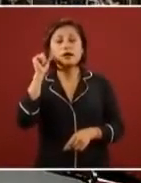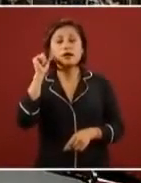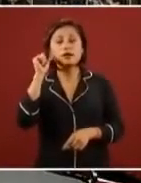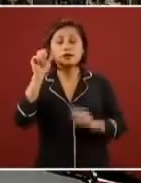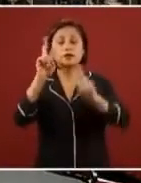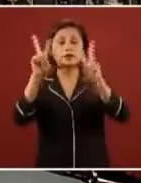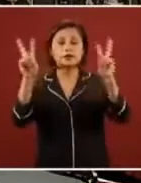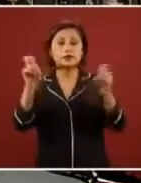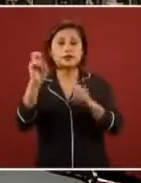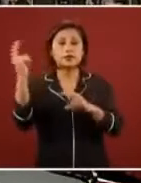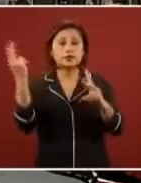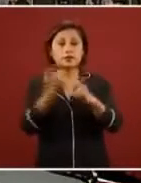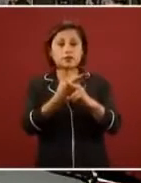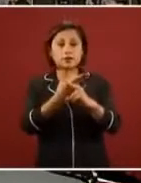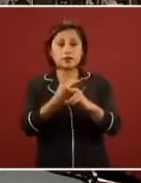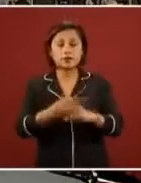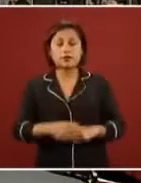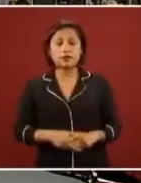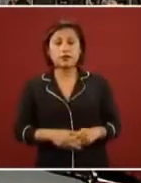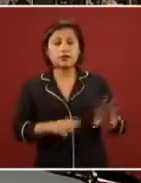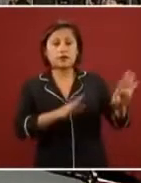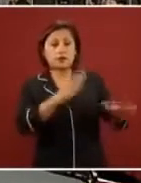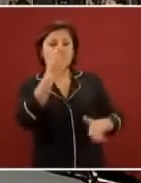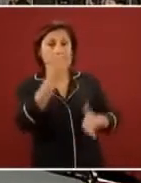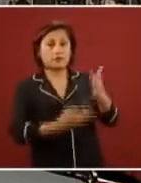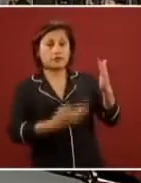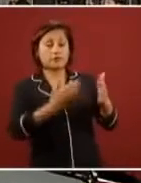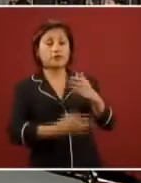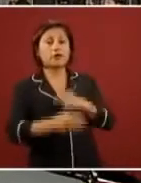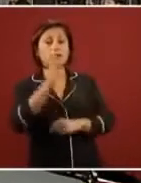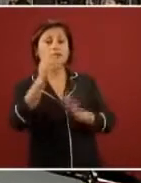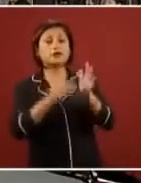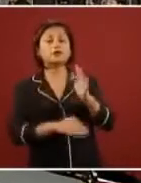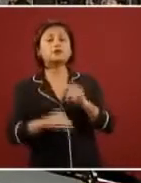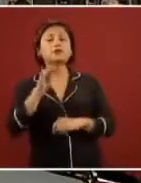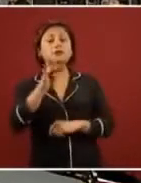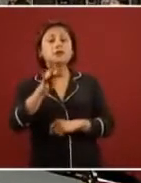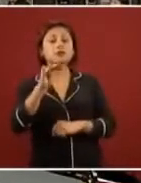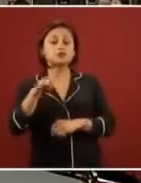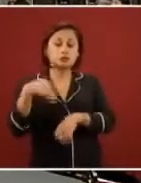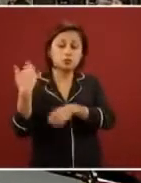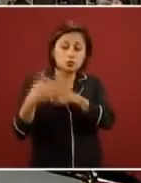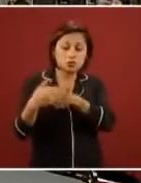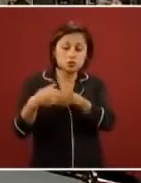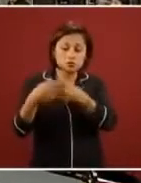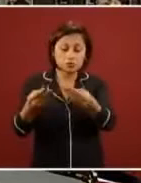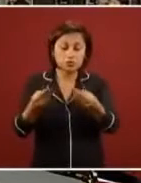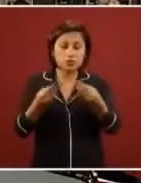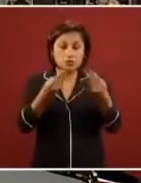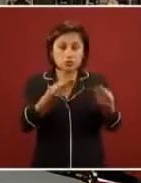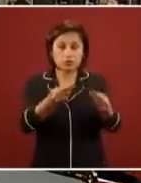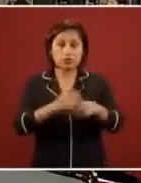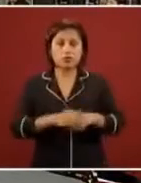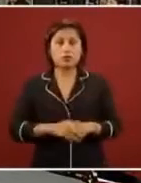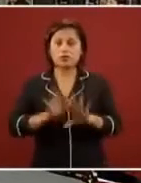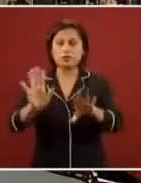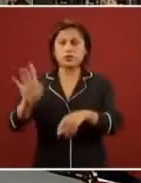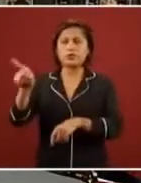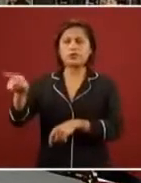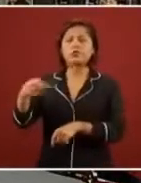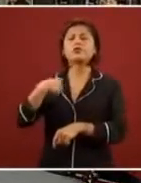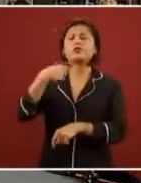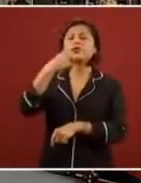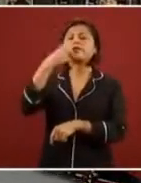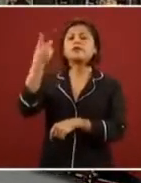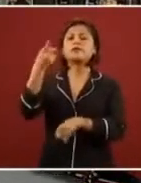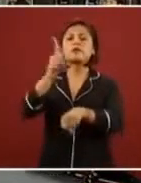homicidios. Falta el 2019, que lo van a entregar pronto, supongo, en los próximos días. Sí, pero te hablo del reporte diario.